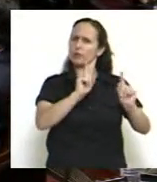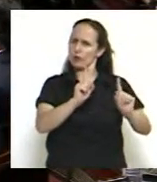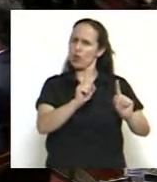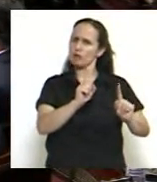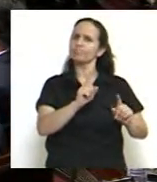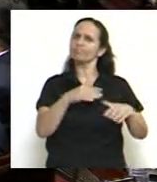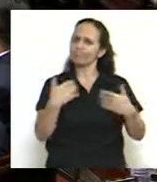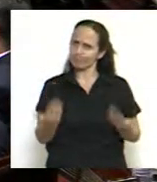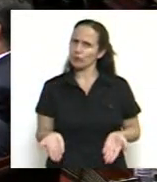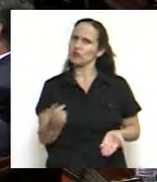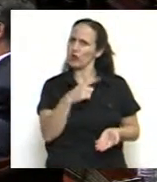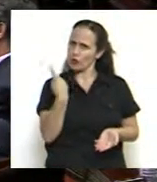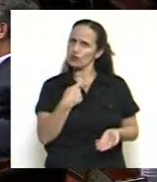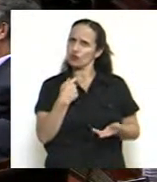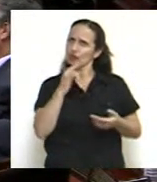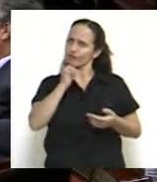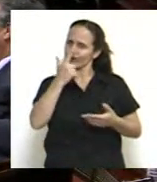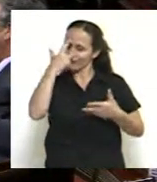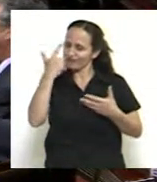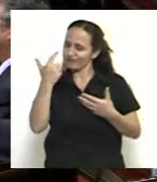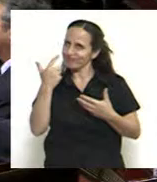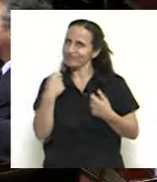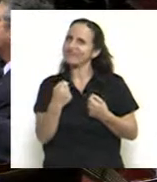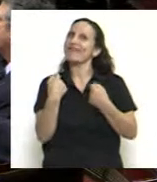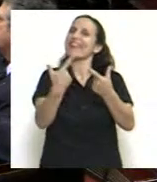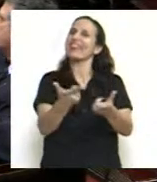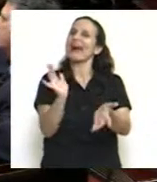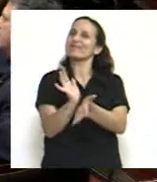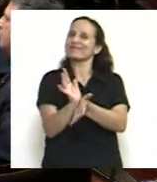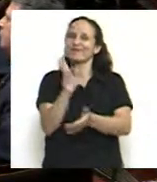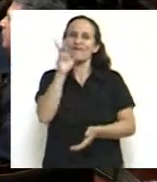contribuimos con una de las mejores mujeres que